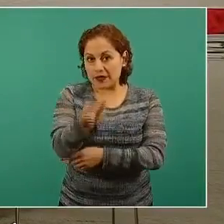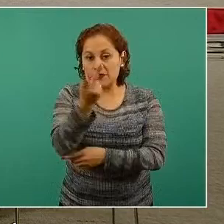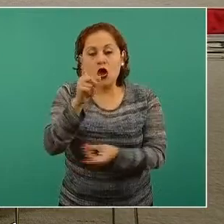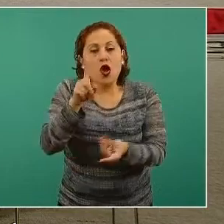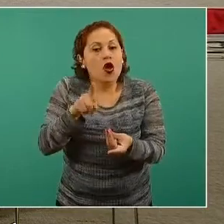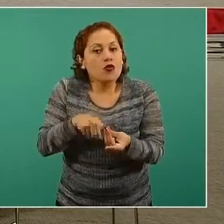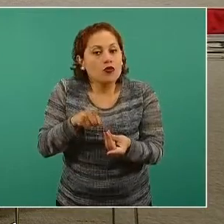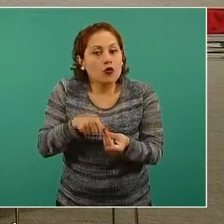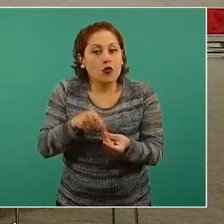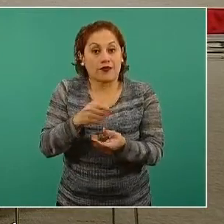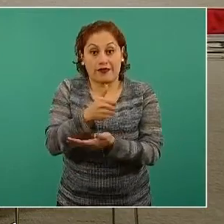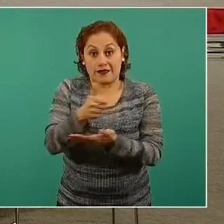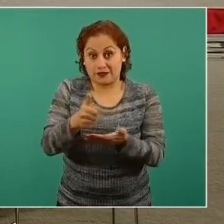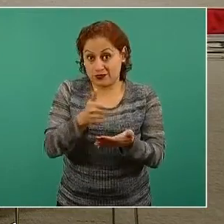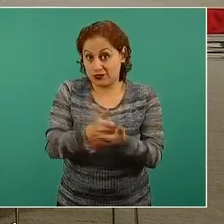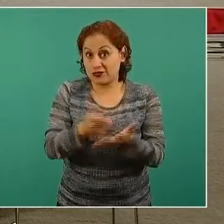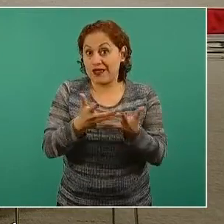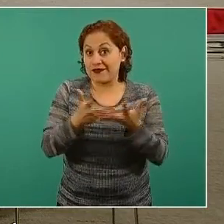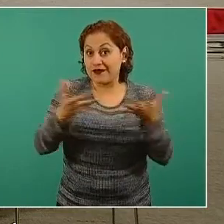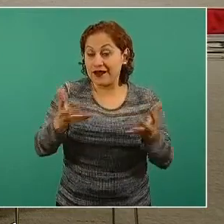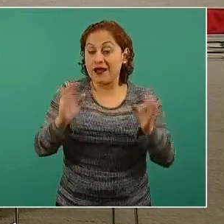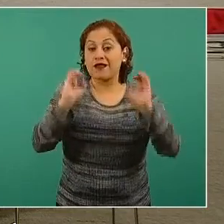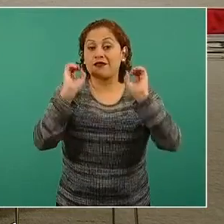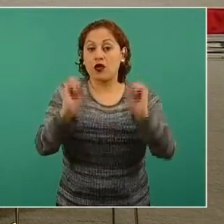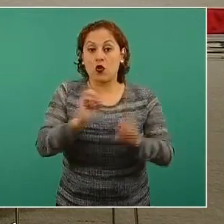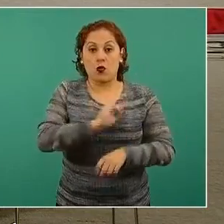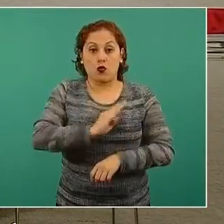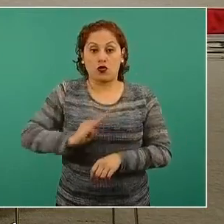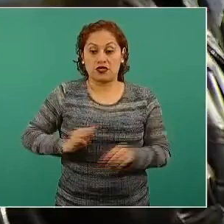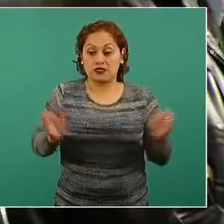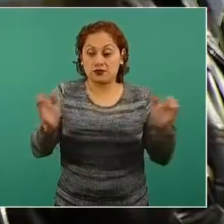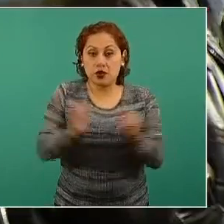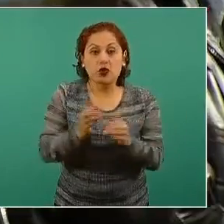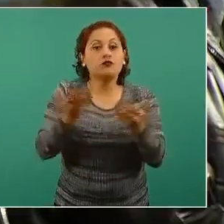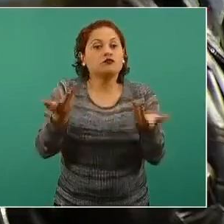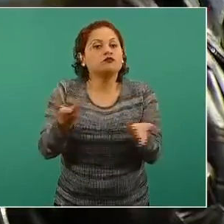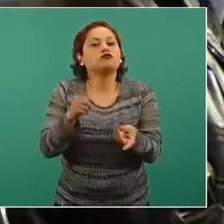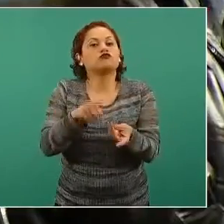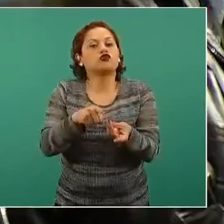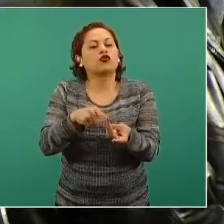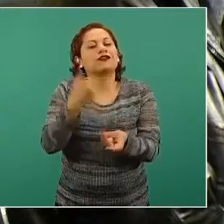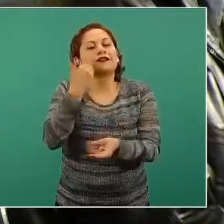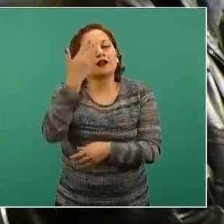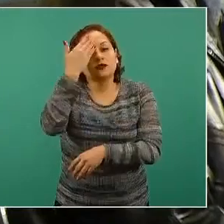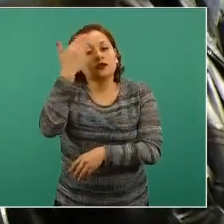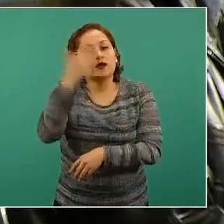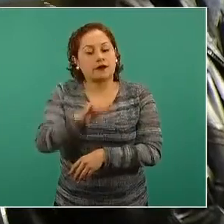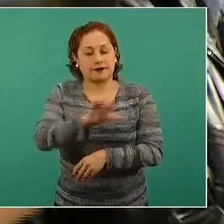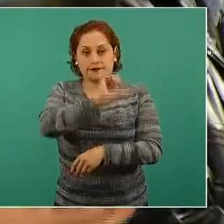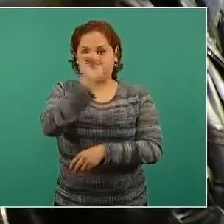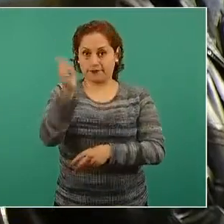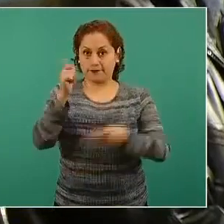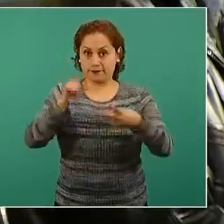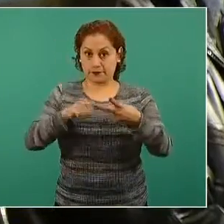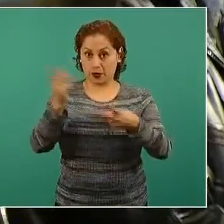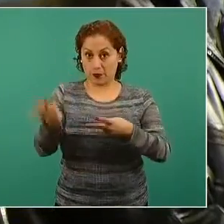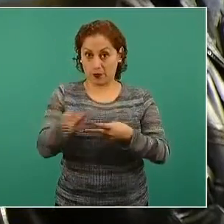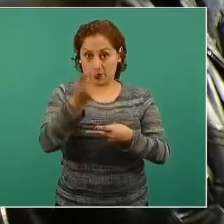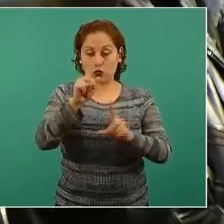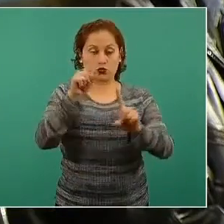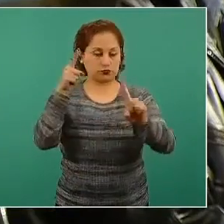de la República, saber hasta dónde se lleva adelantado este tema. Y una duda en el mismo